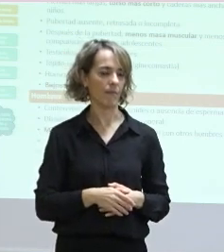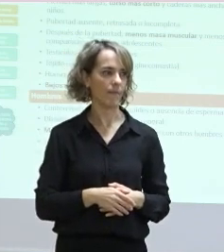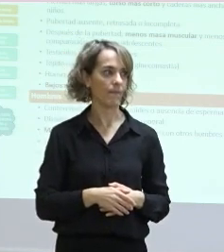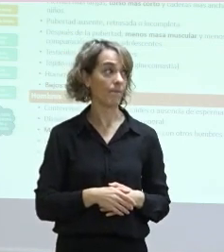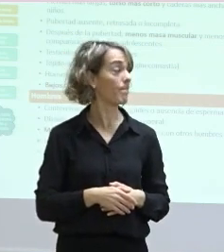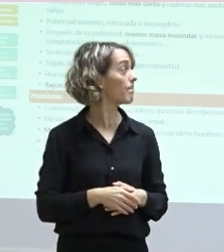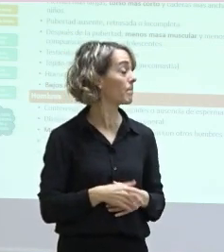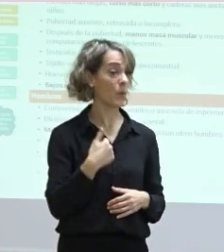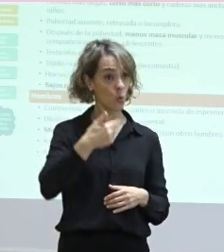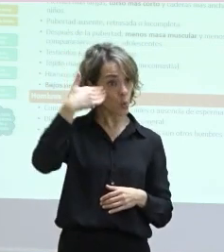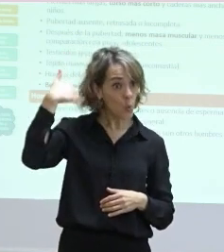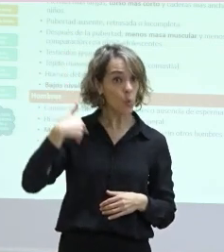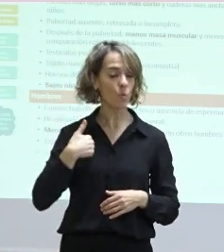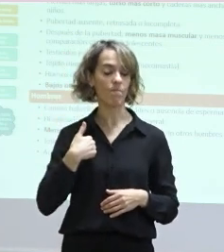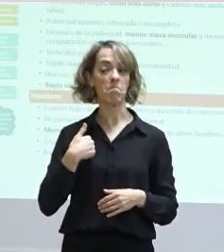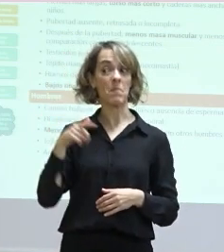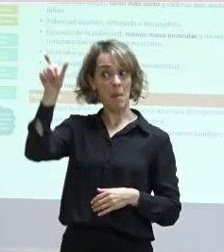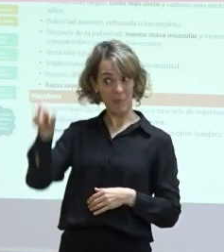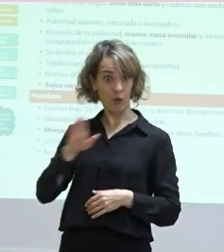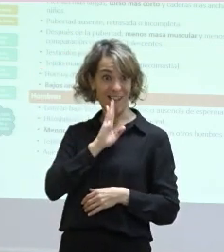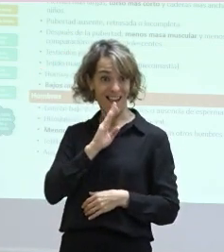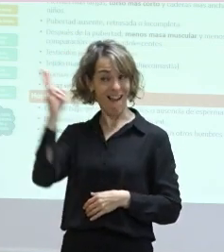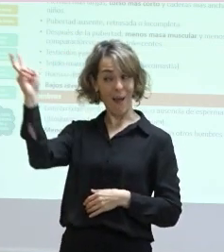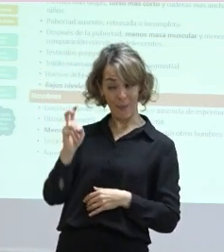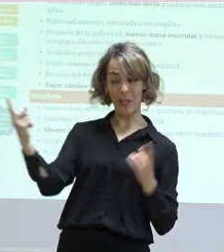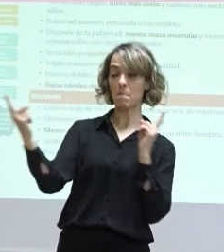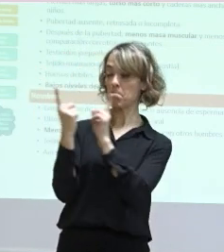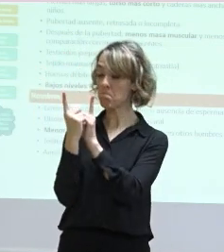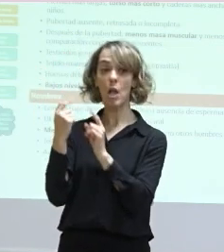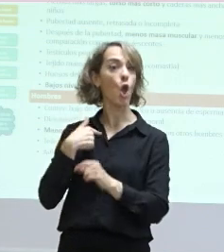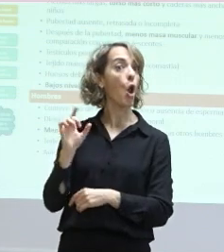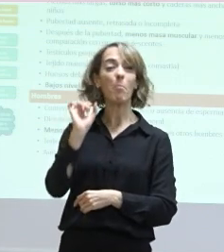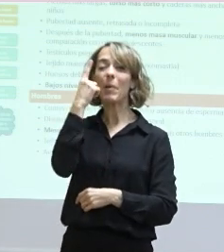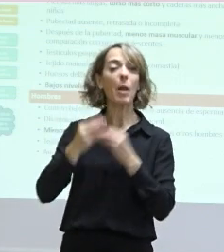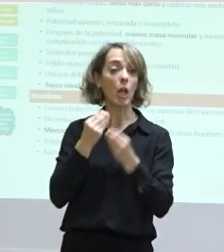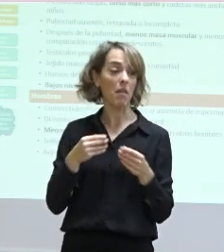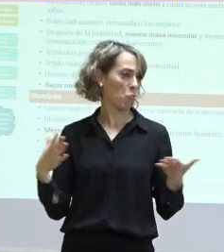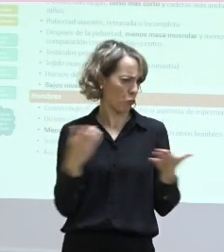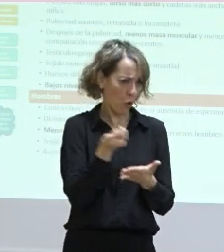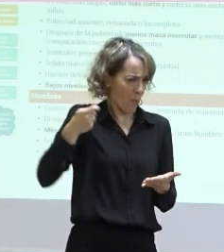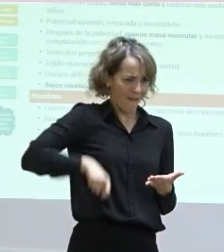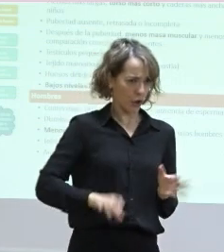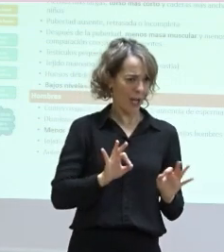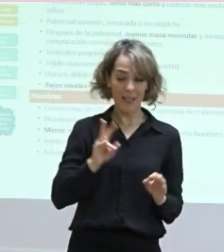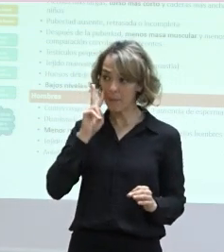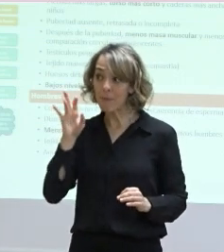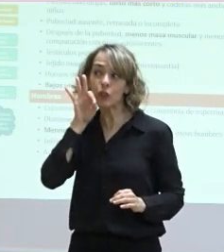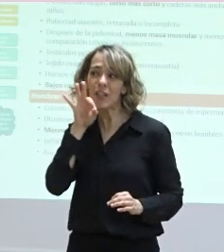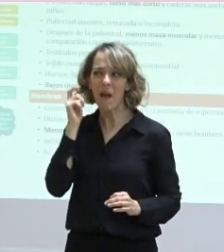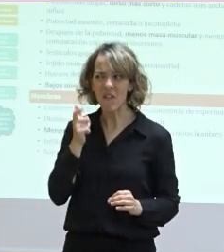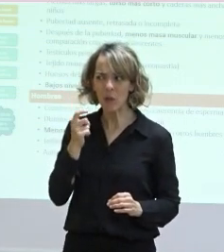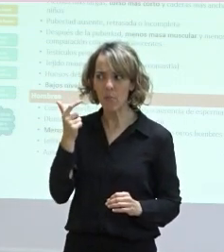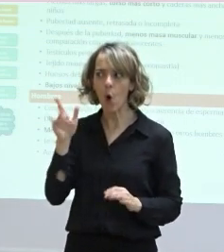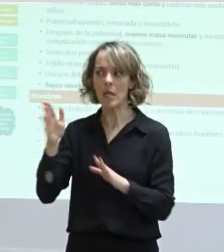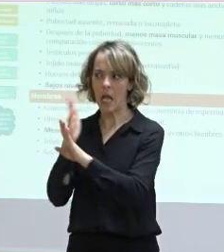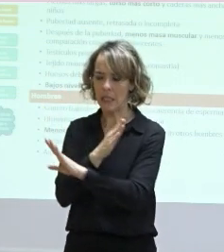Yo en su momento, cuando este paciente vino a consulta, pues lo primero que hice, y creo que hacemos todos los profesionales cuando nos llega un síndrome poco frecuente, es informarnos,